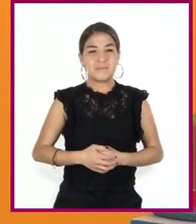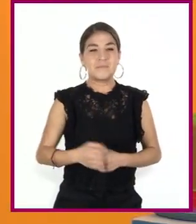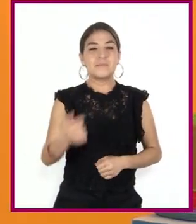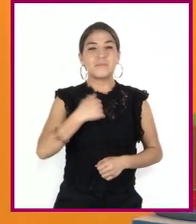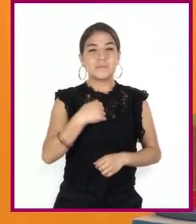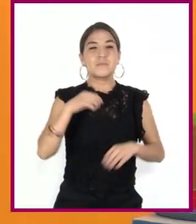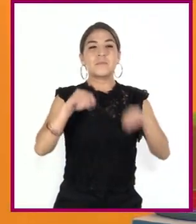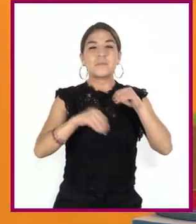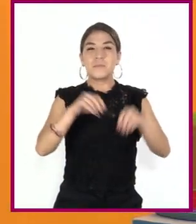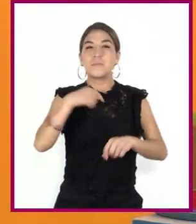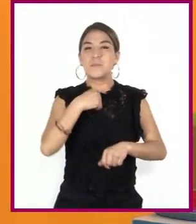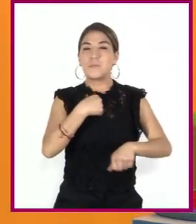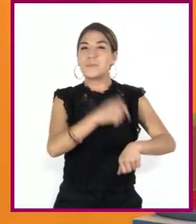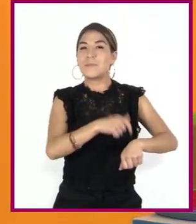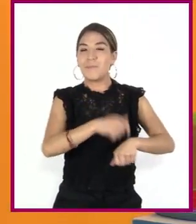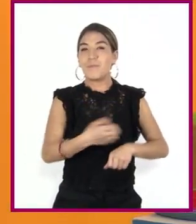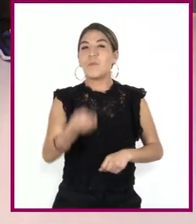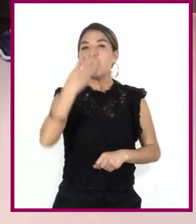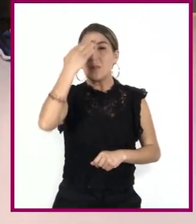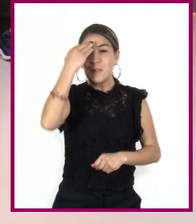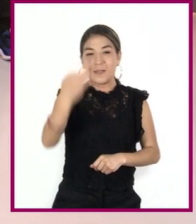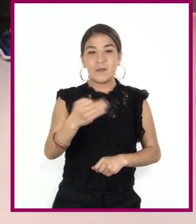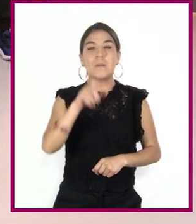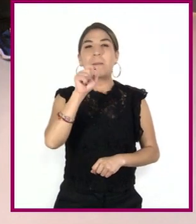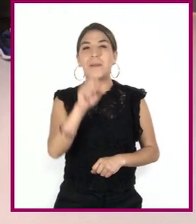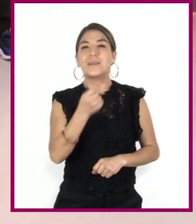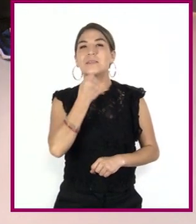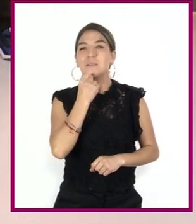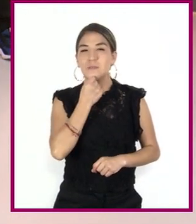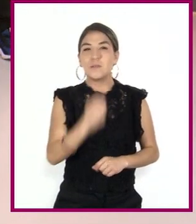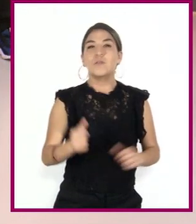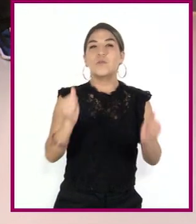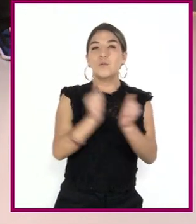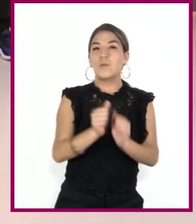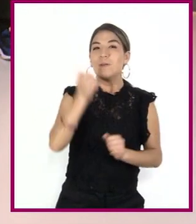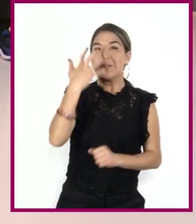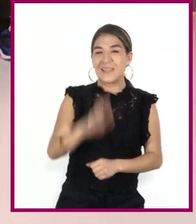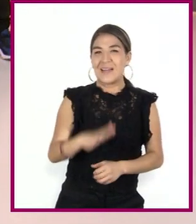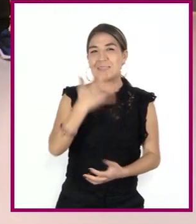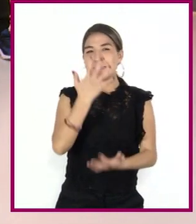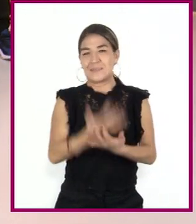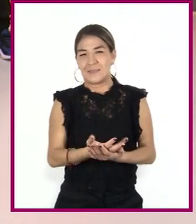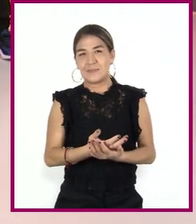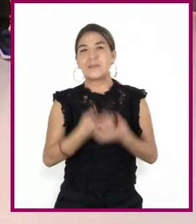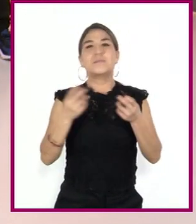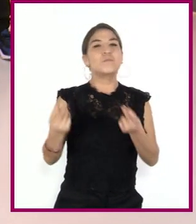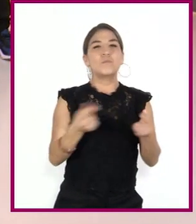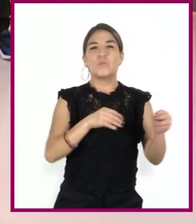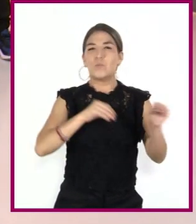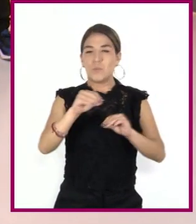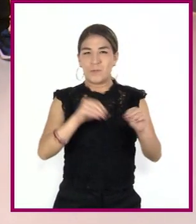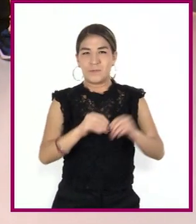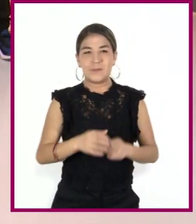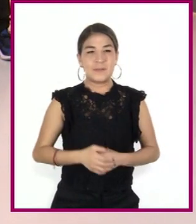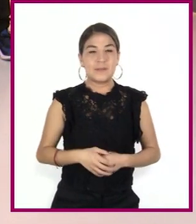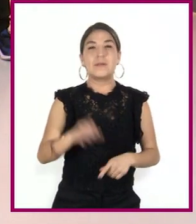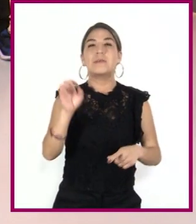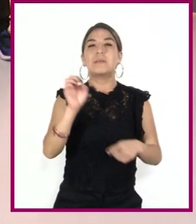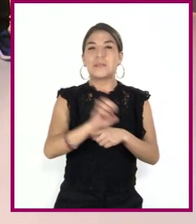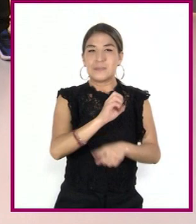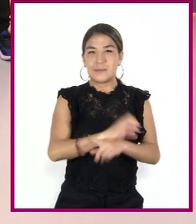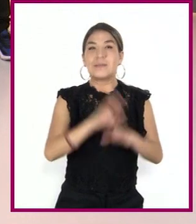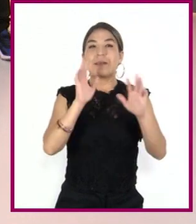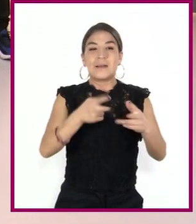voy a llevar el tiempo que van a ser 20 segundos con 10 de descanso activo. Entonces